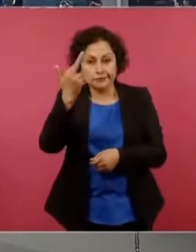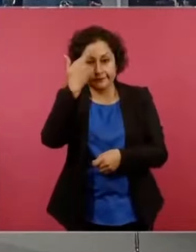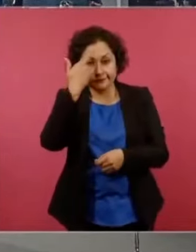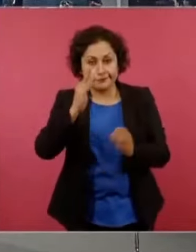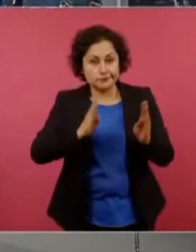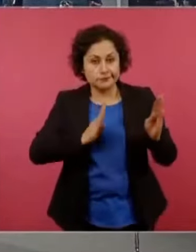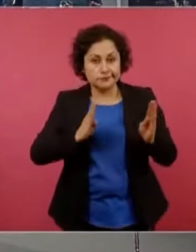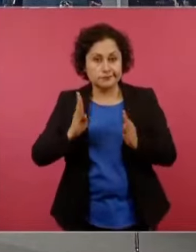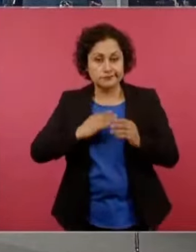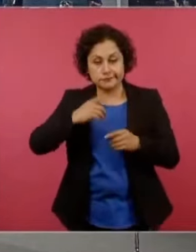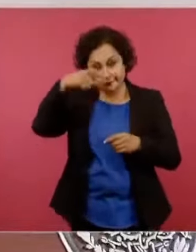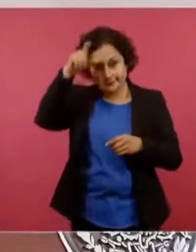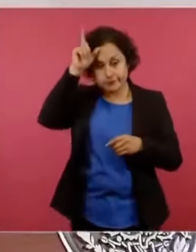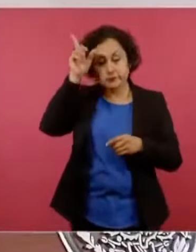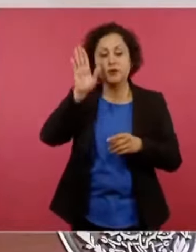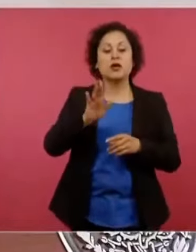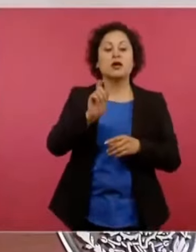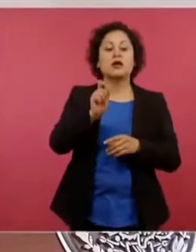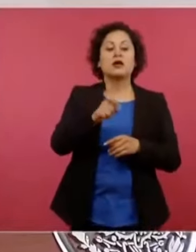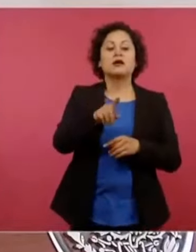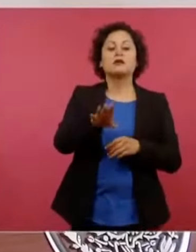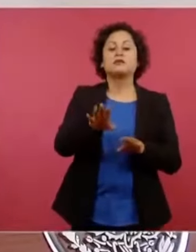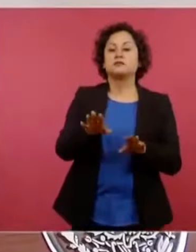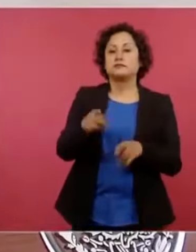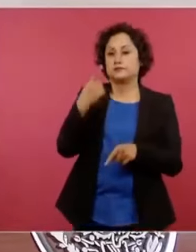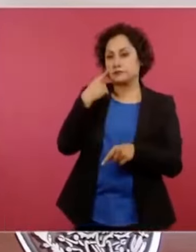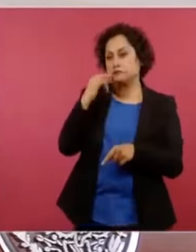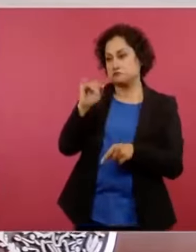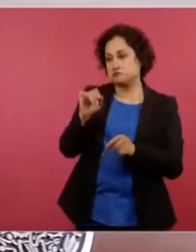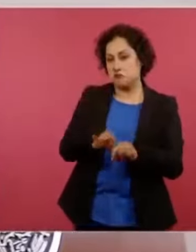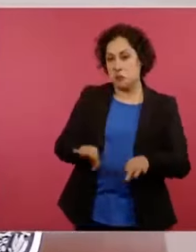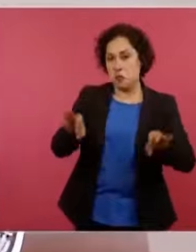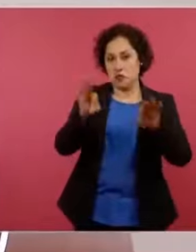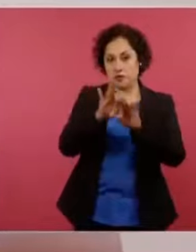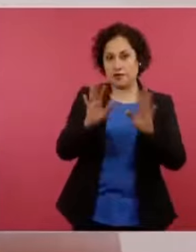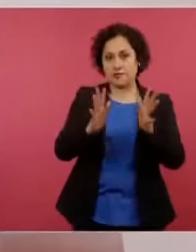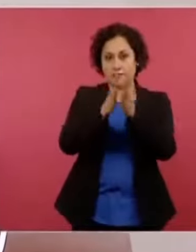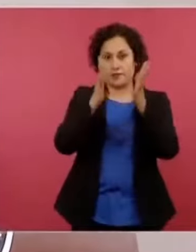importante participar. Entonces, a ver,